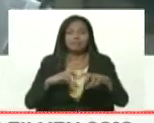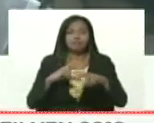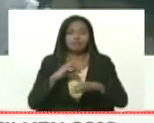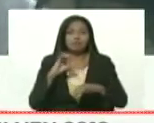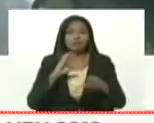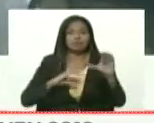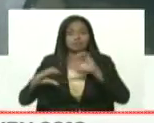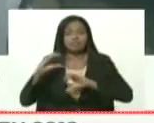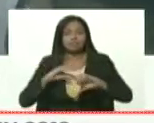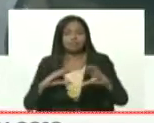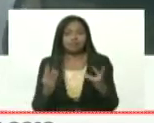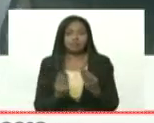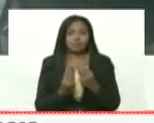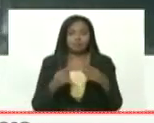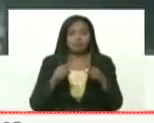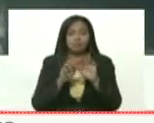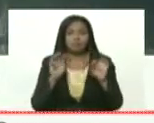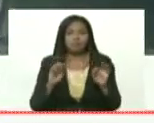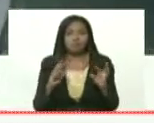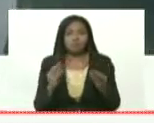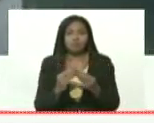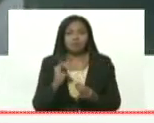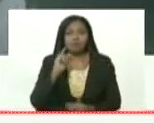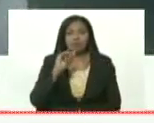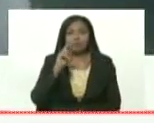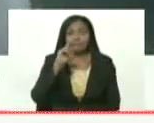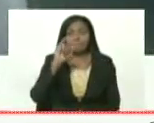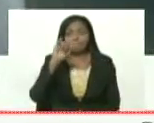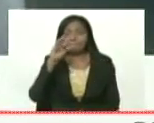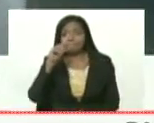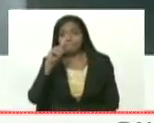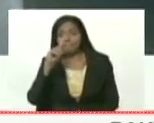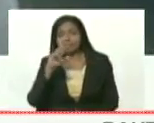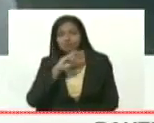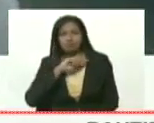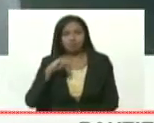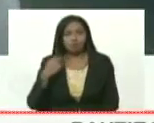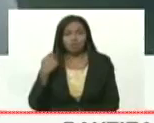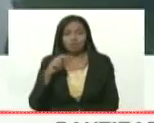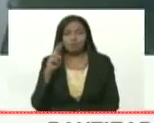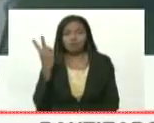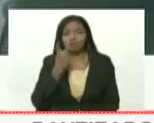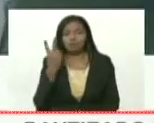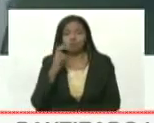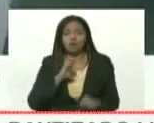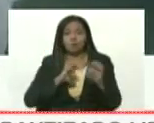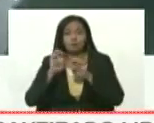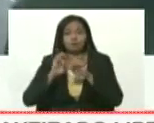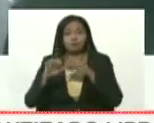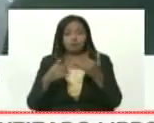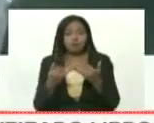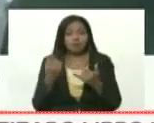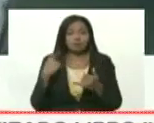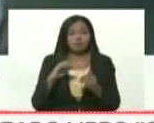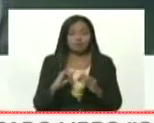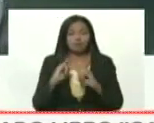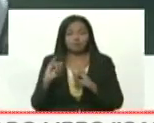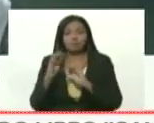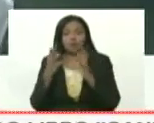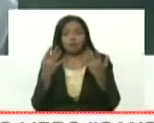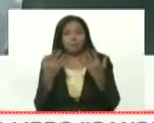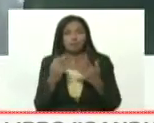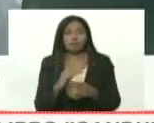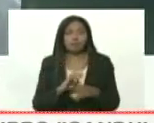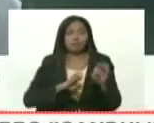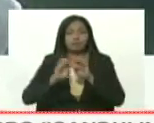resumido, abreviado IBIC, en el que tuvimos dos pruebas, que es la que tiene usted en la mano. En esta